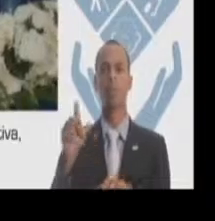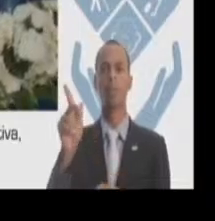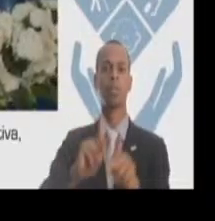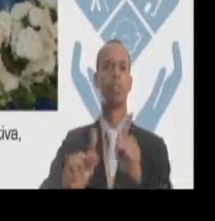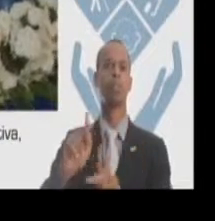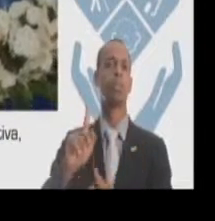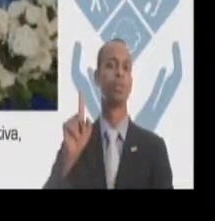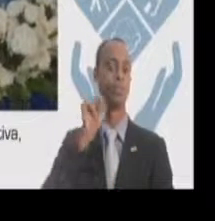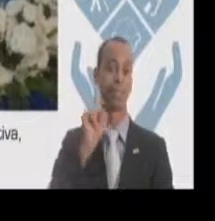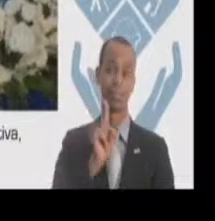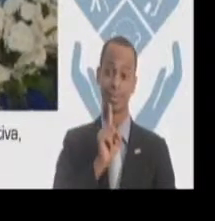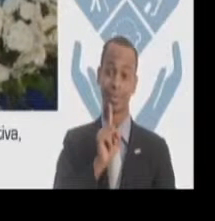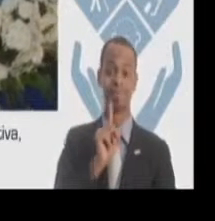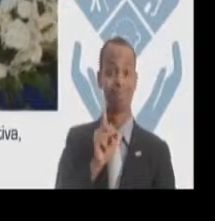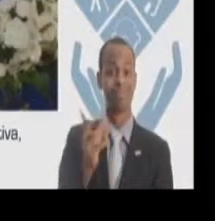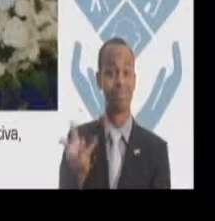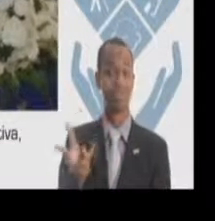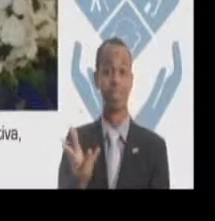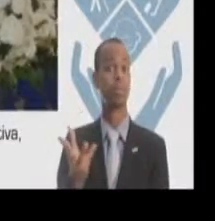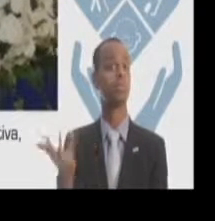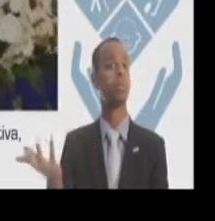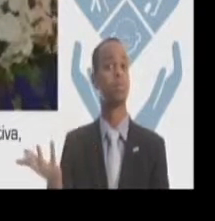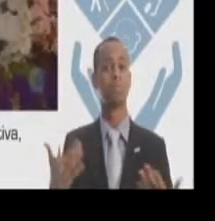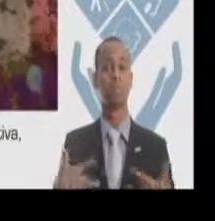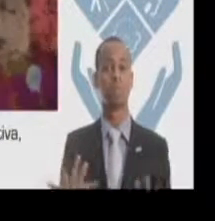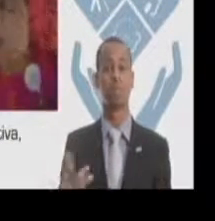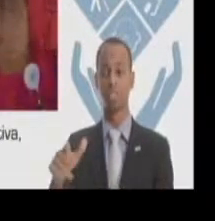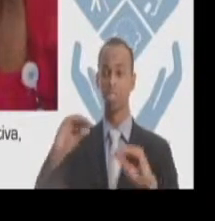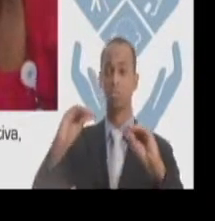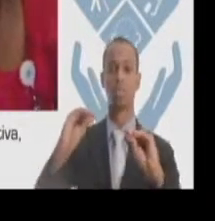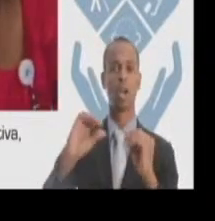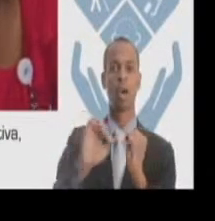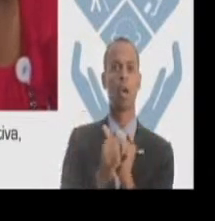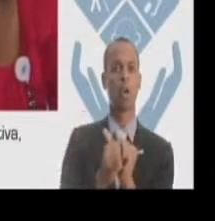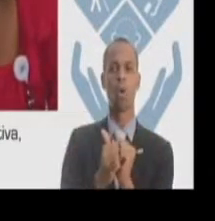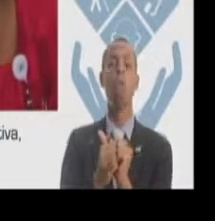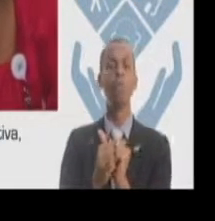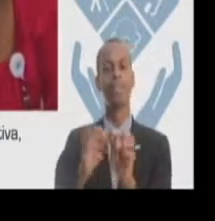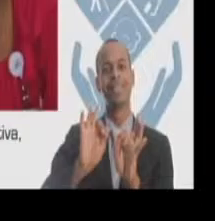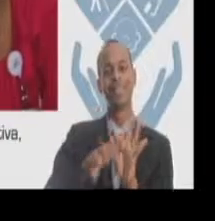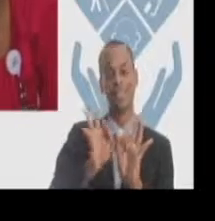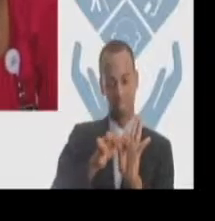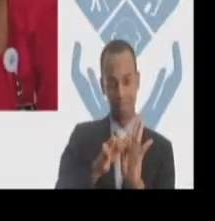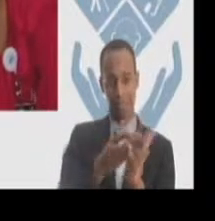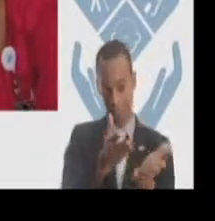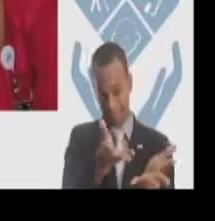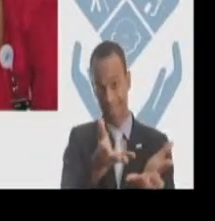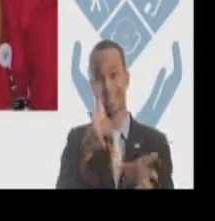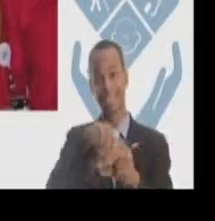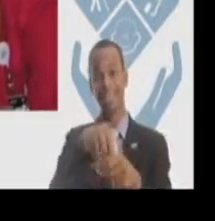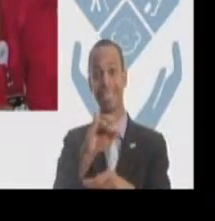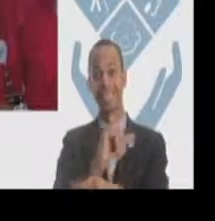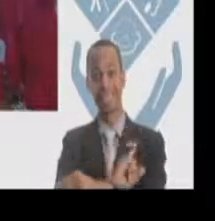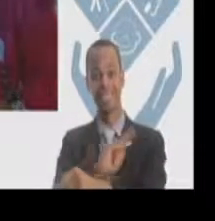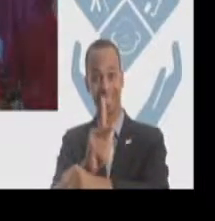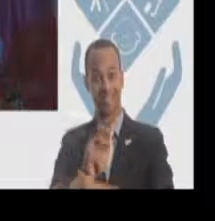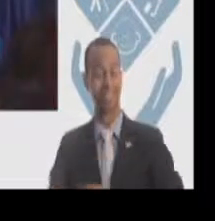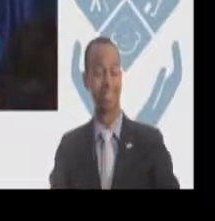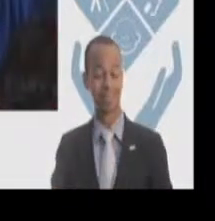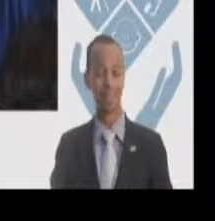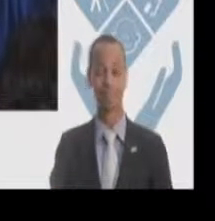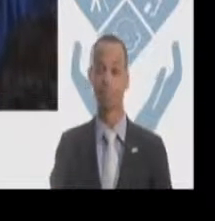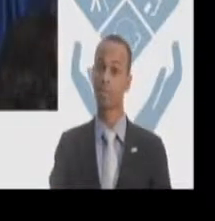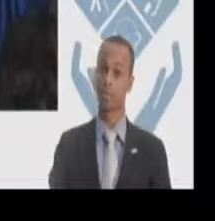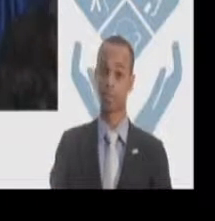en los hoteleros, están descubriendo el tema. Están descubriendo que las personas con discapacidad viajan, que viajan acompañadas, que las personas